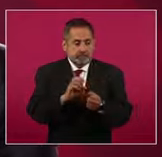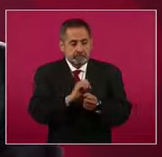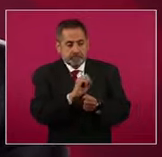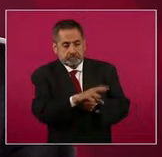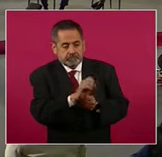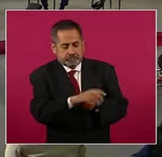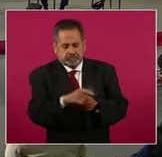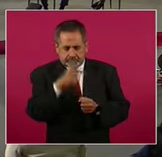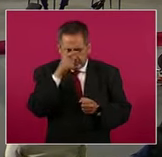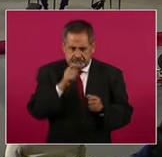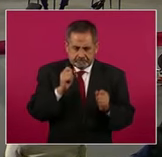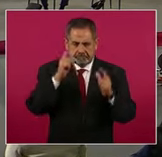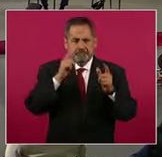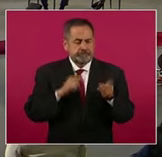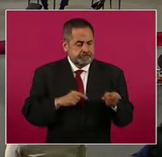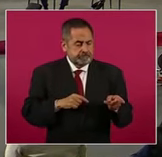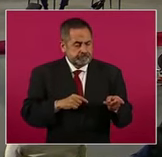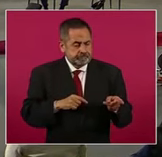resultan relevantes